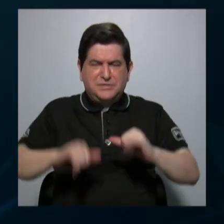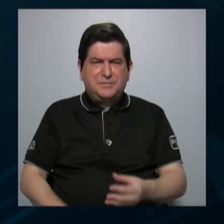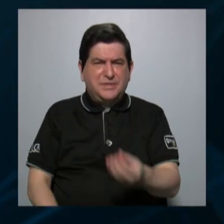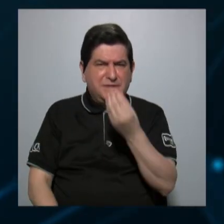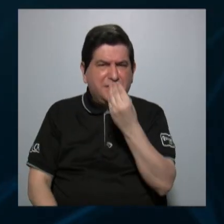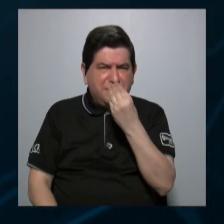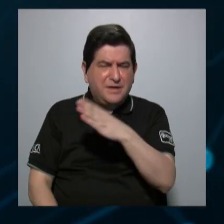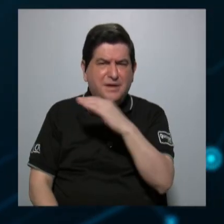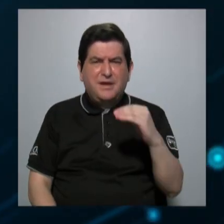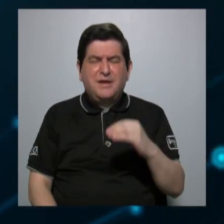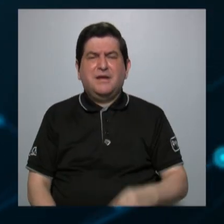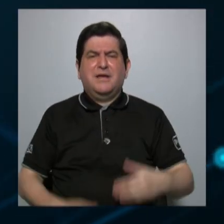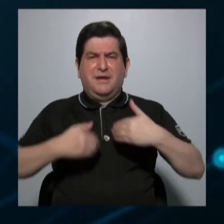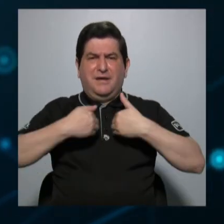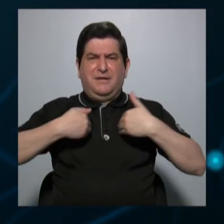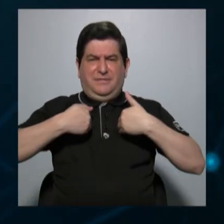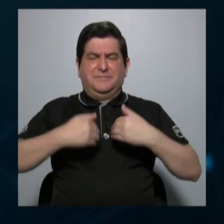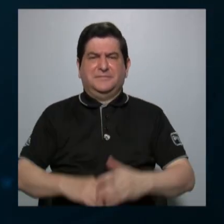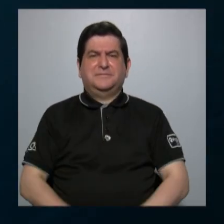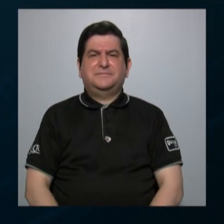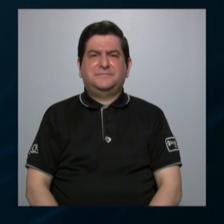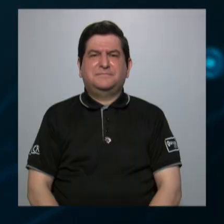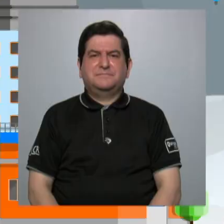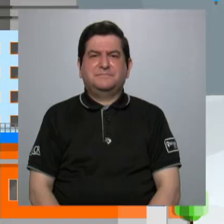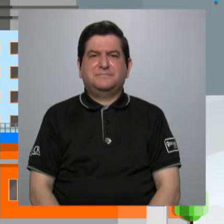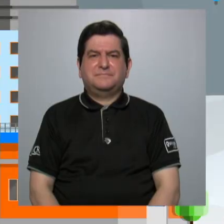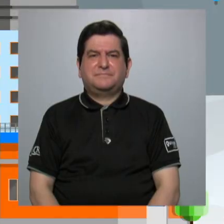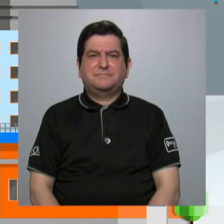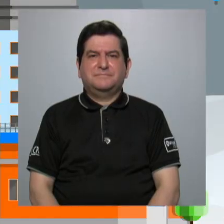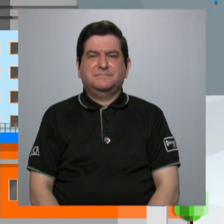acumulan en los alimentos de origen animal.